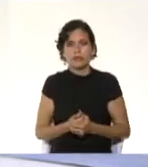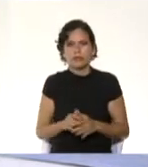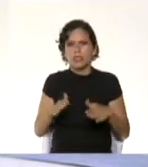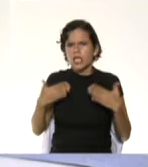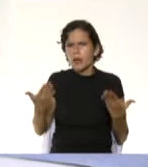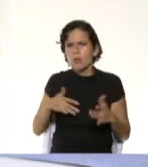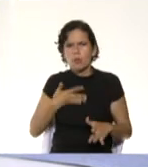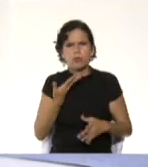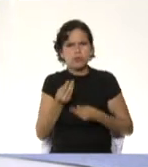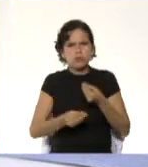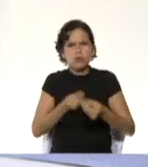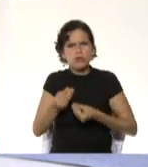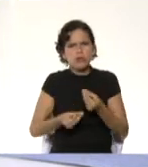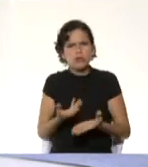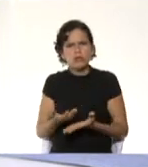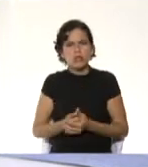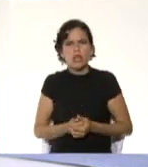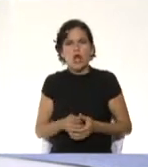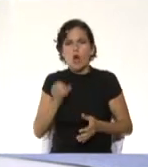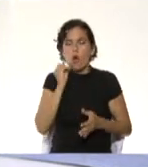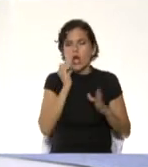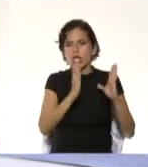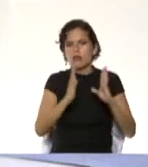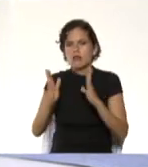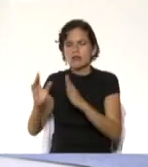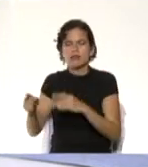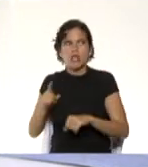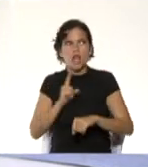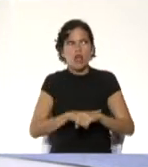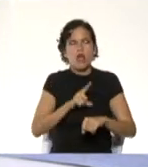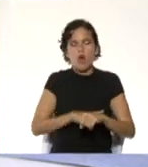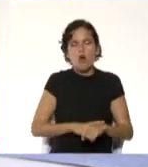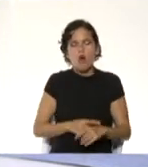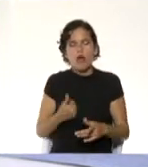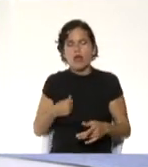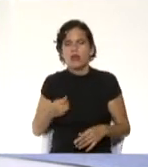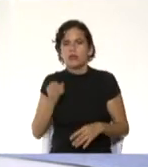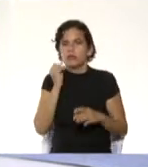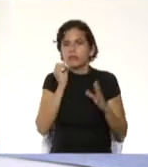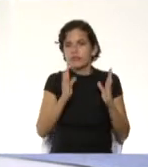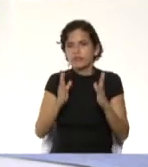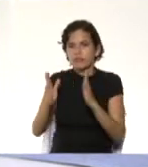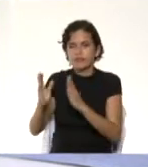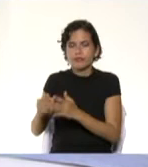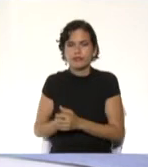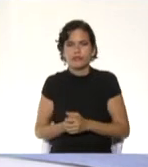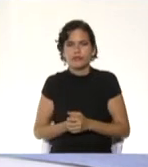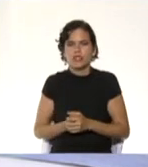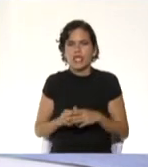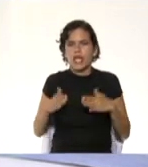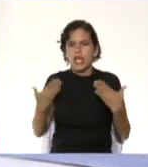manera adecuada y positiva. ¿Qué podemos hacer? Bueno, estructurar horarios,